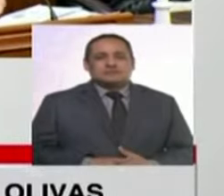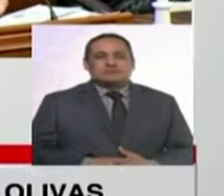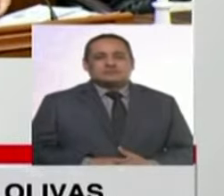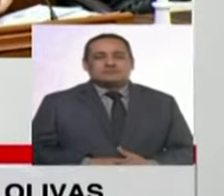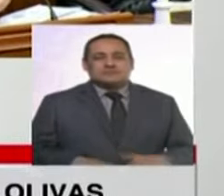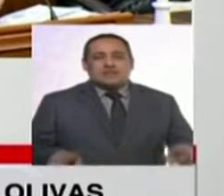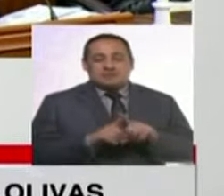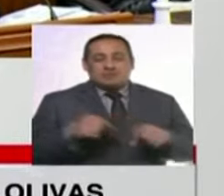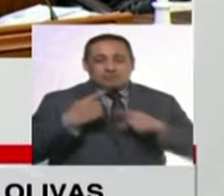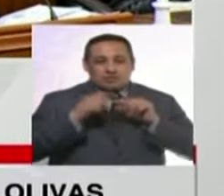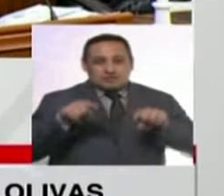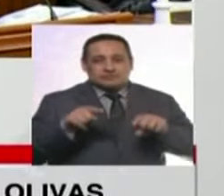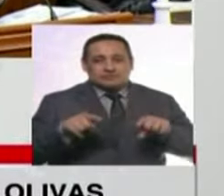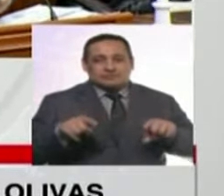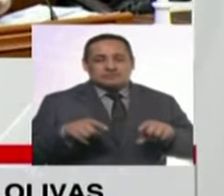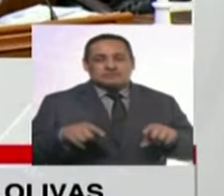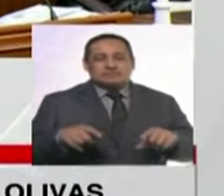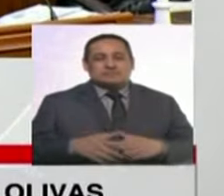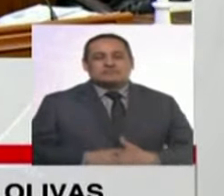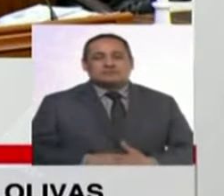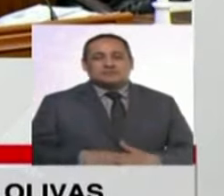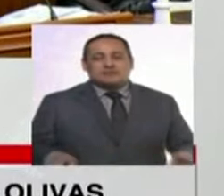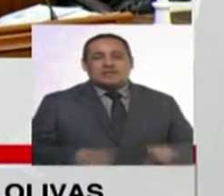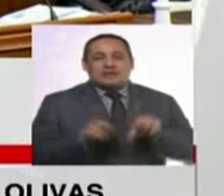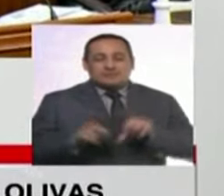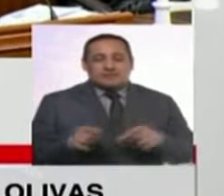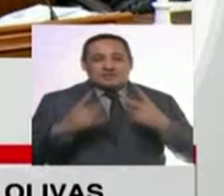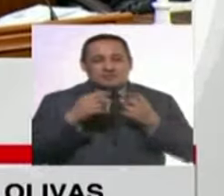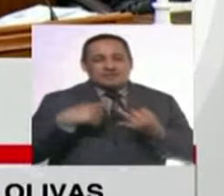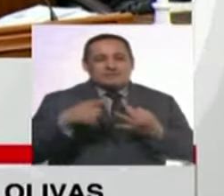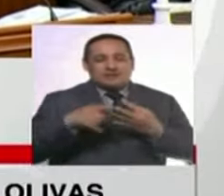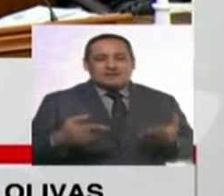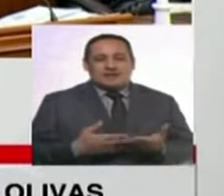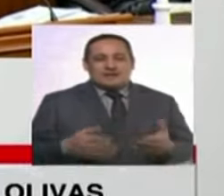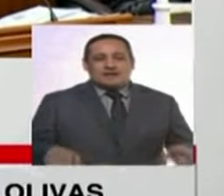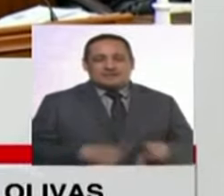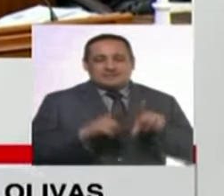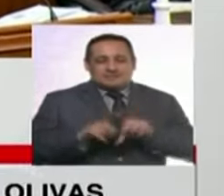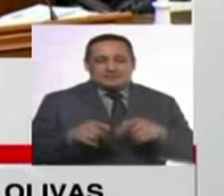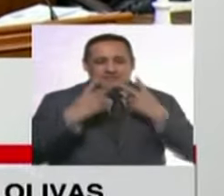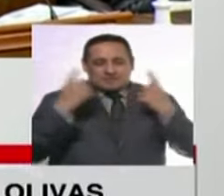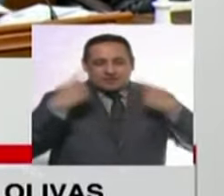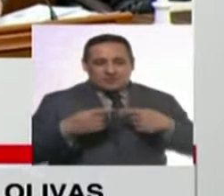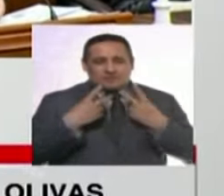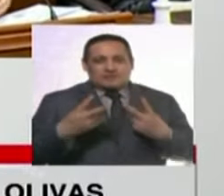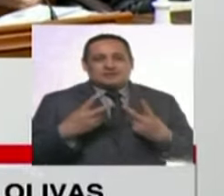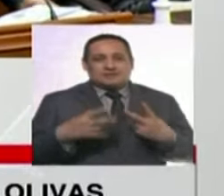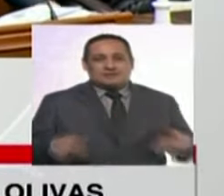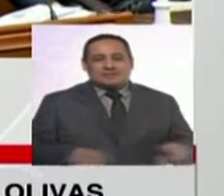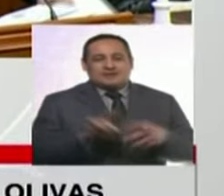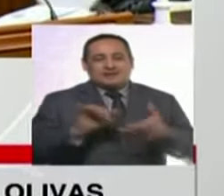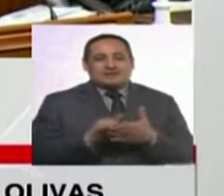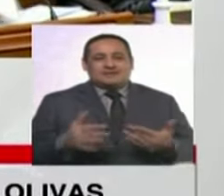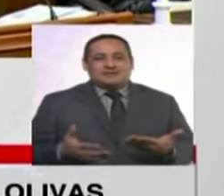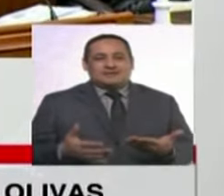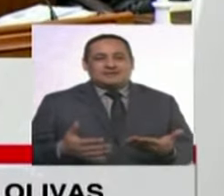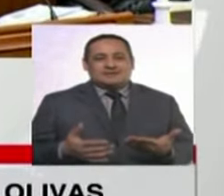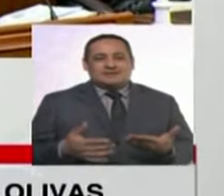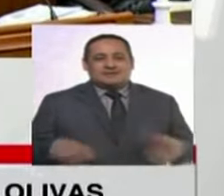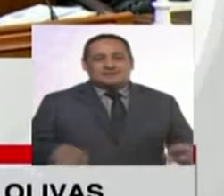es por ello y por muchas cosas más que usted debe dar